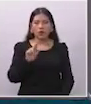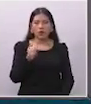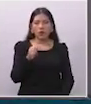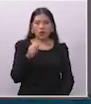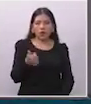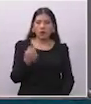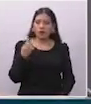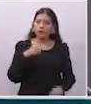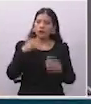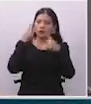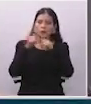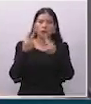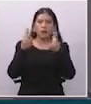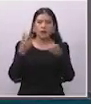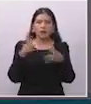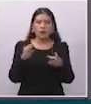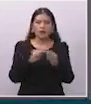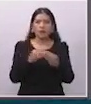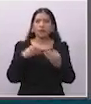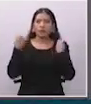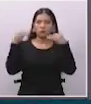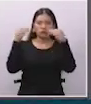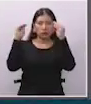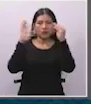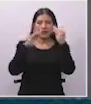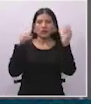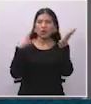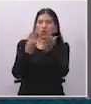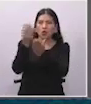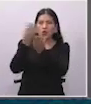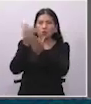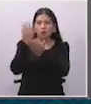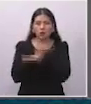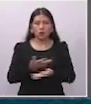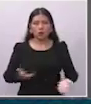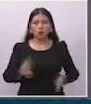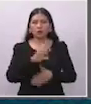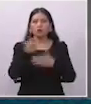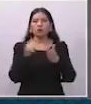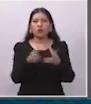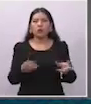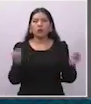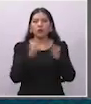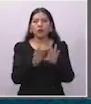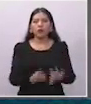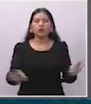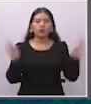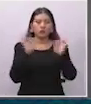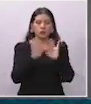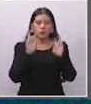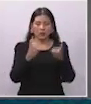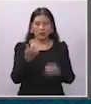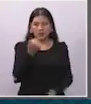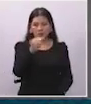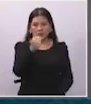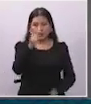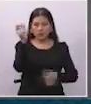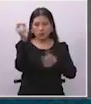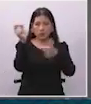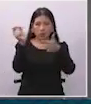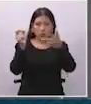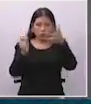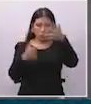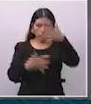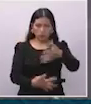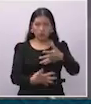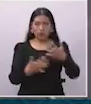nos conciernen al tema de importaciones y exportaciones. Y mira, lo más importante que cabe recalcar de esos 10 puntos que tuvimos oportunidad